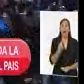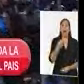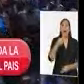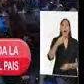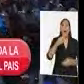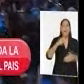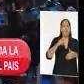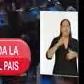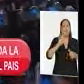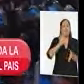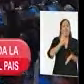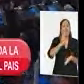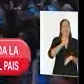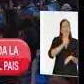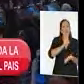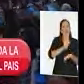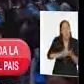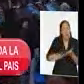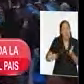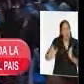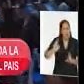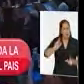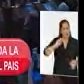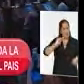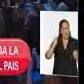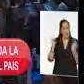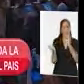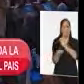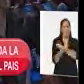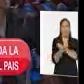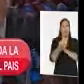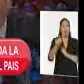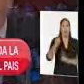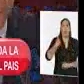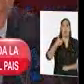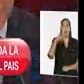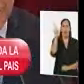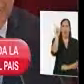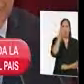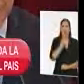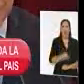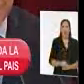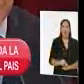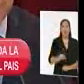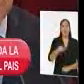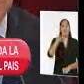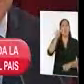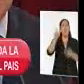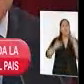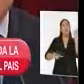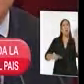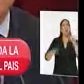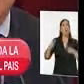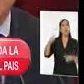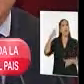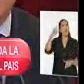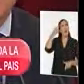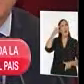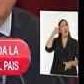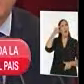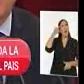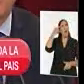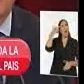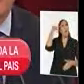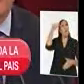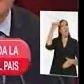también sabían. Sí, y es muy difícil decir. Primera, por eso quiero saber cómo cortamos. Primera cómo cortás. Cuestión, mi límite tiene que ver fundamentalmente con la